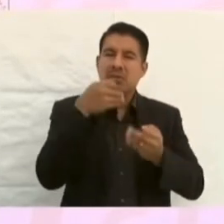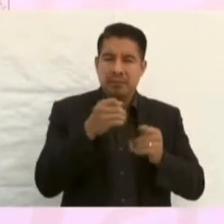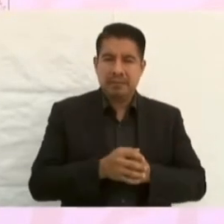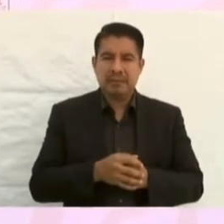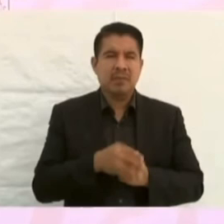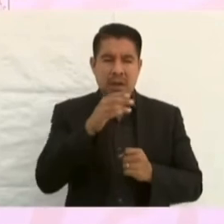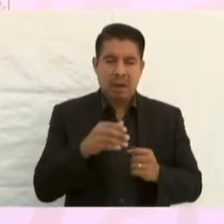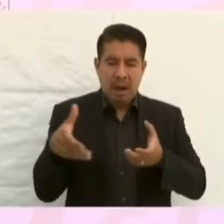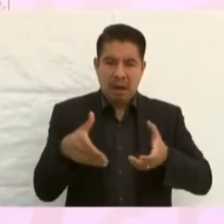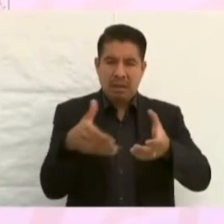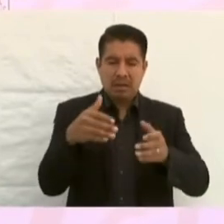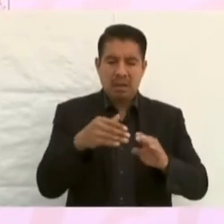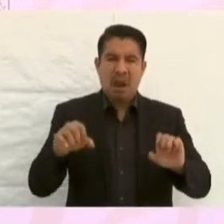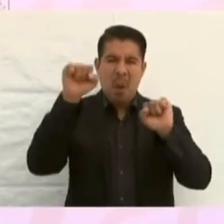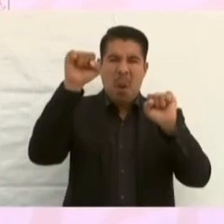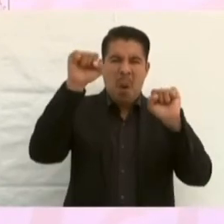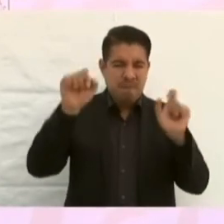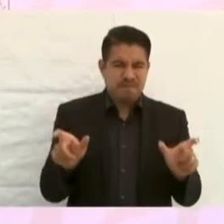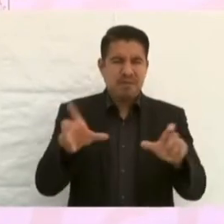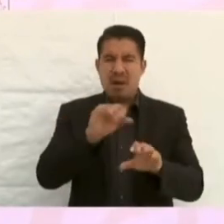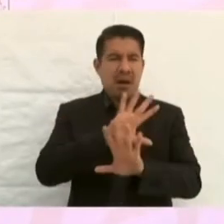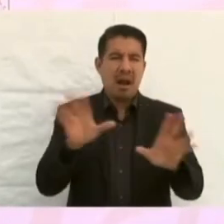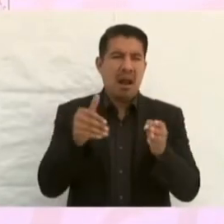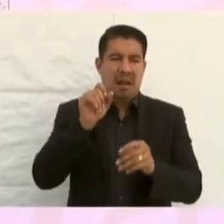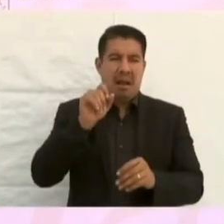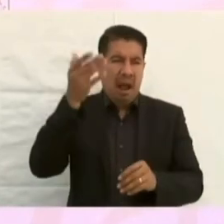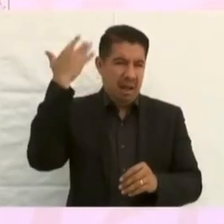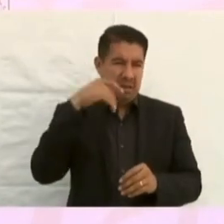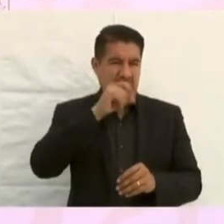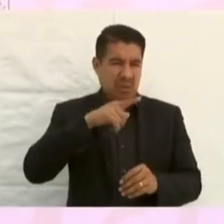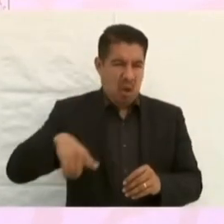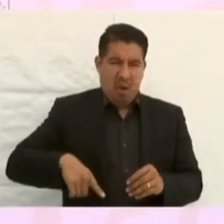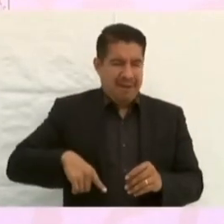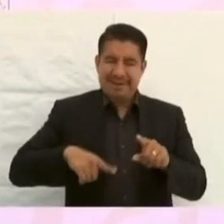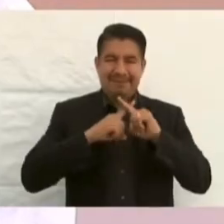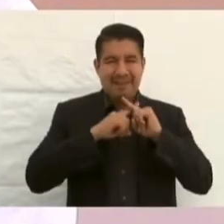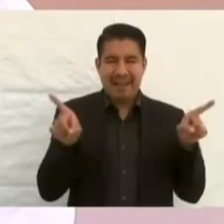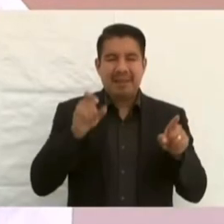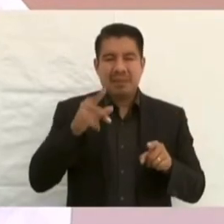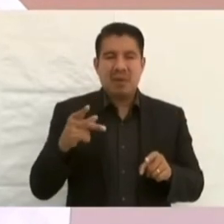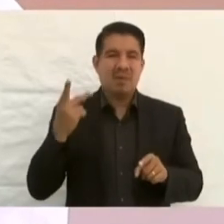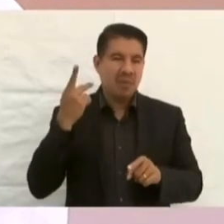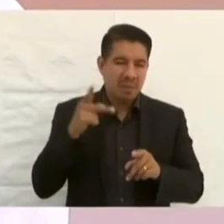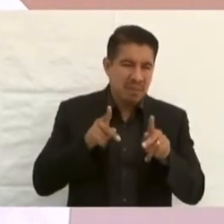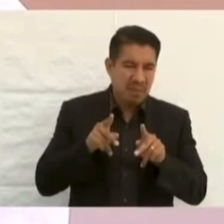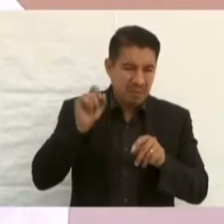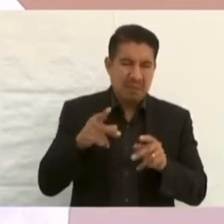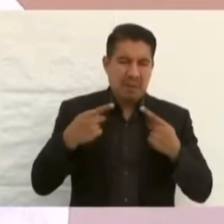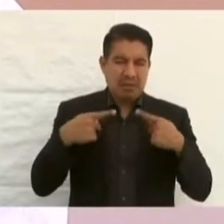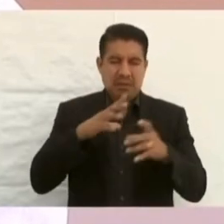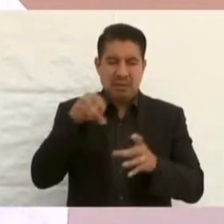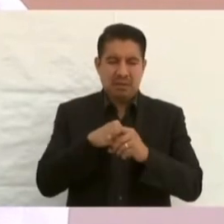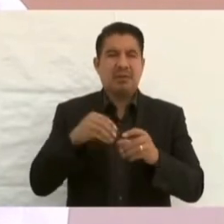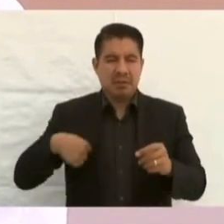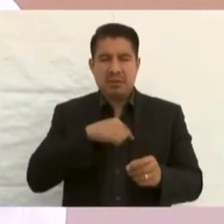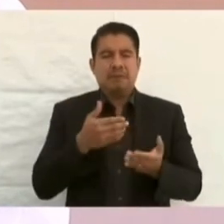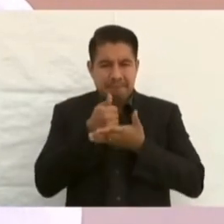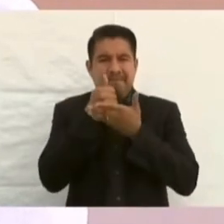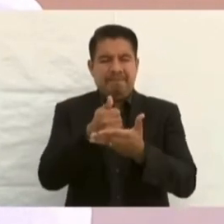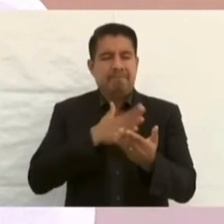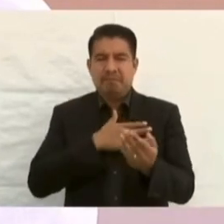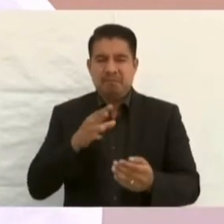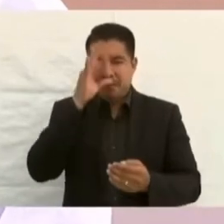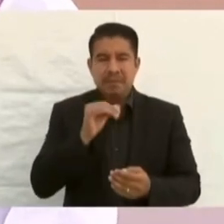las carreteras. Ya no son los gobiernos de antes. Ahora es gobierno del pueblo, para el pueblo y con el pueblo. Yo no les voy a